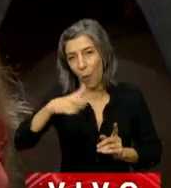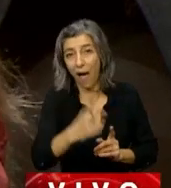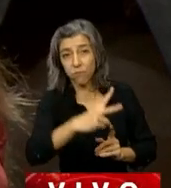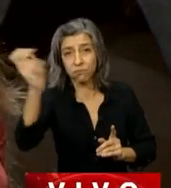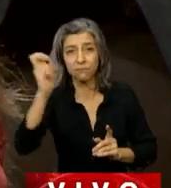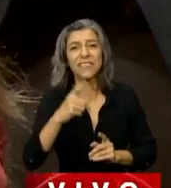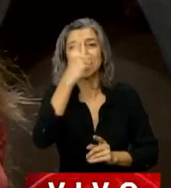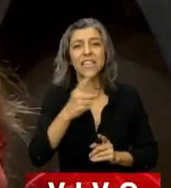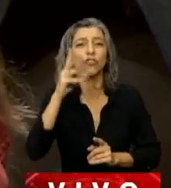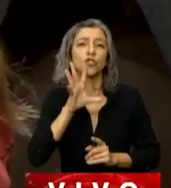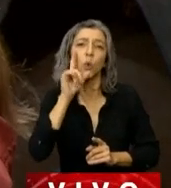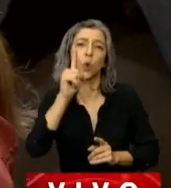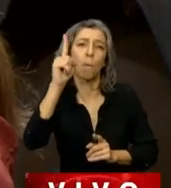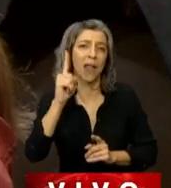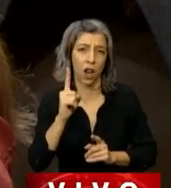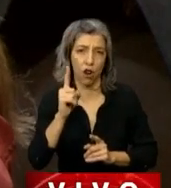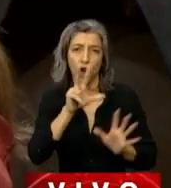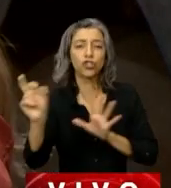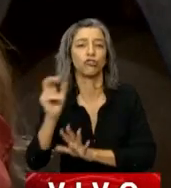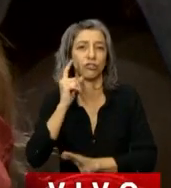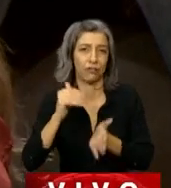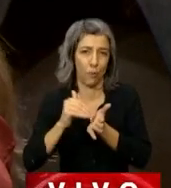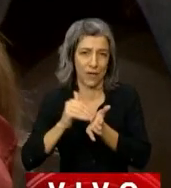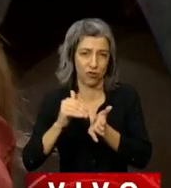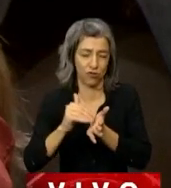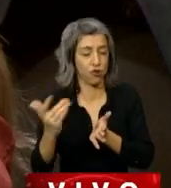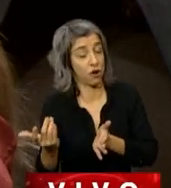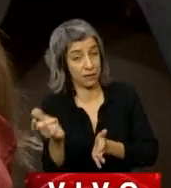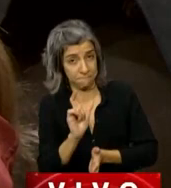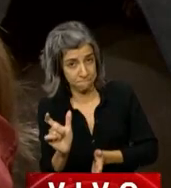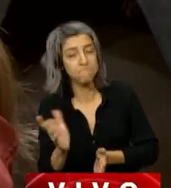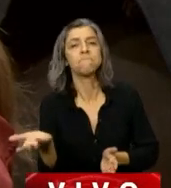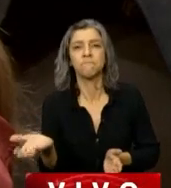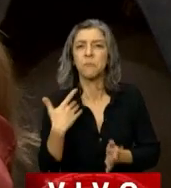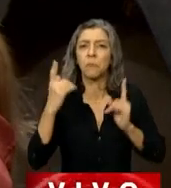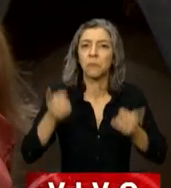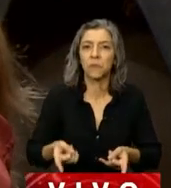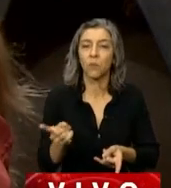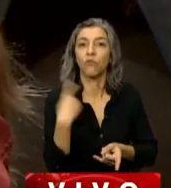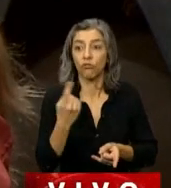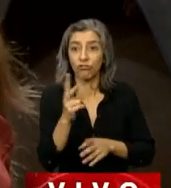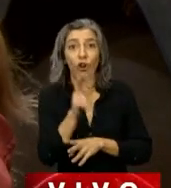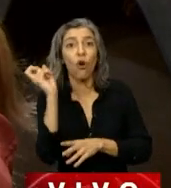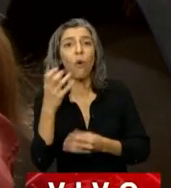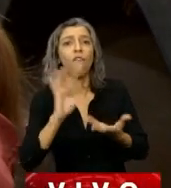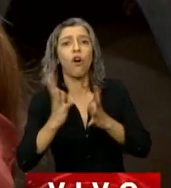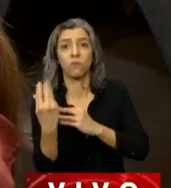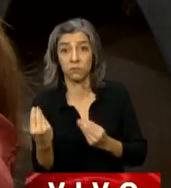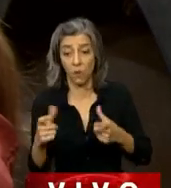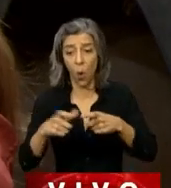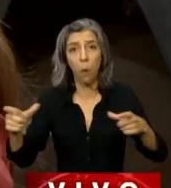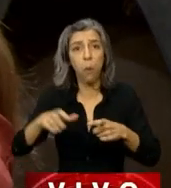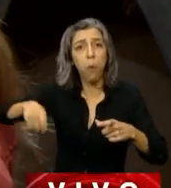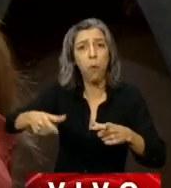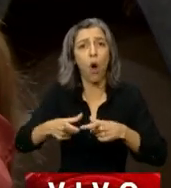en 151.800 millones. Pero no solamente esto, sino que también cobramos en bonos, cuyo